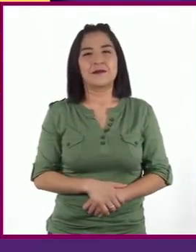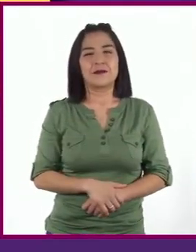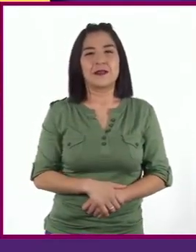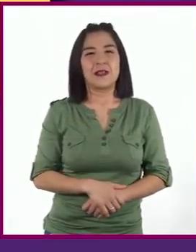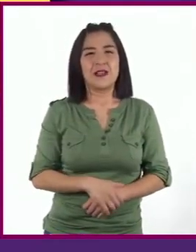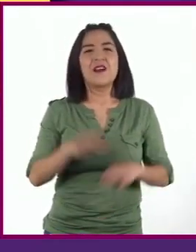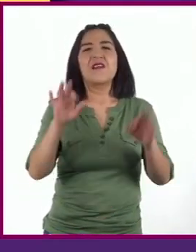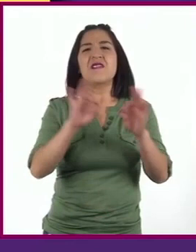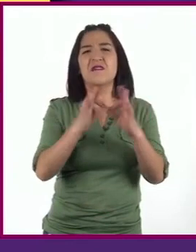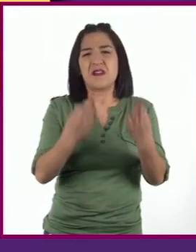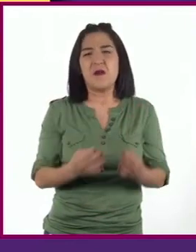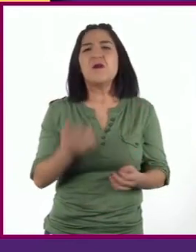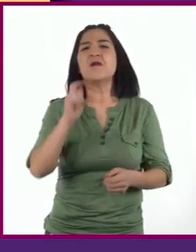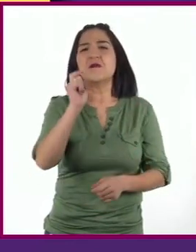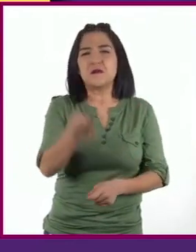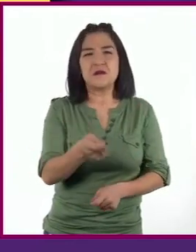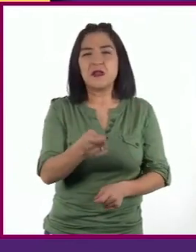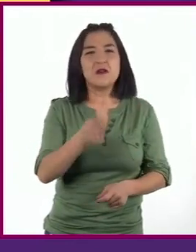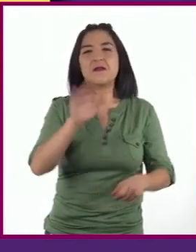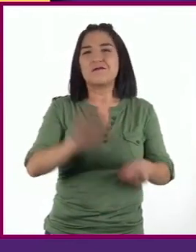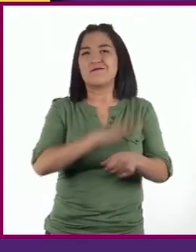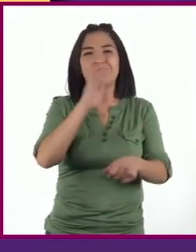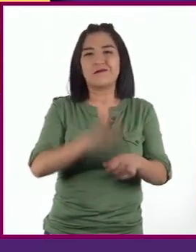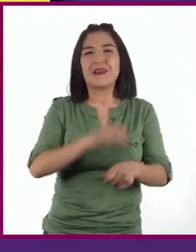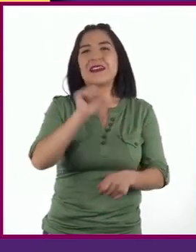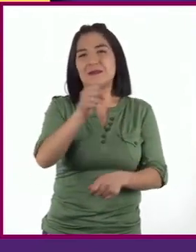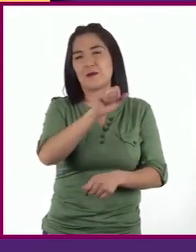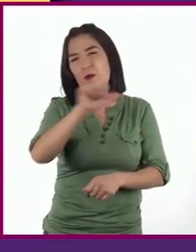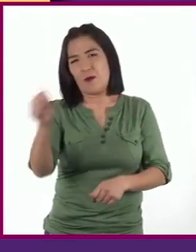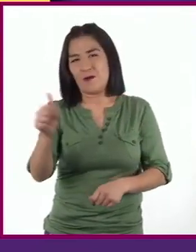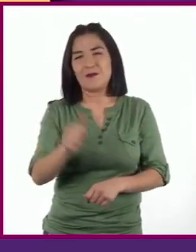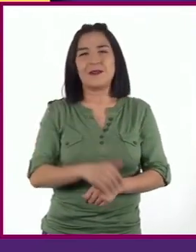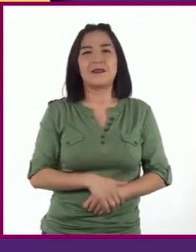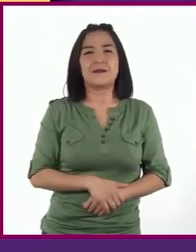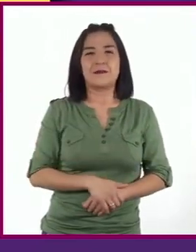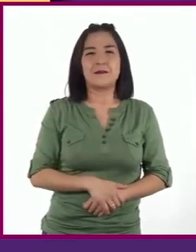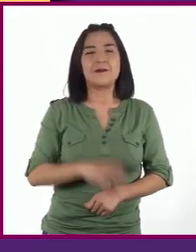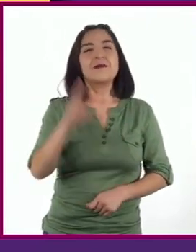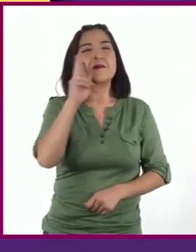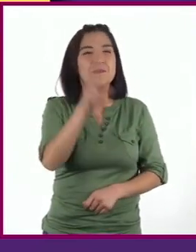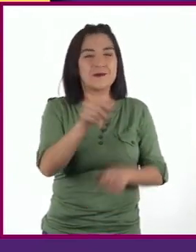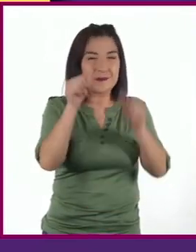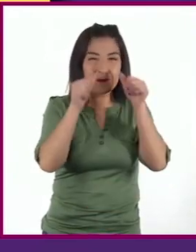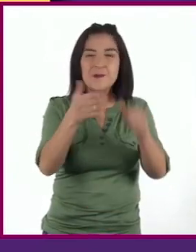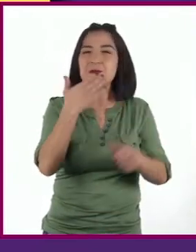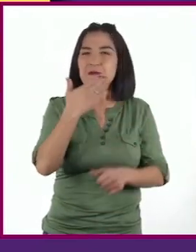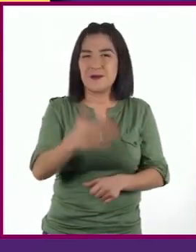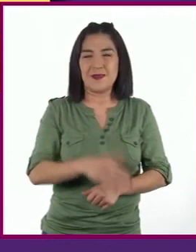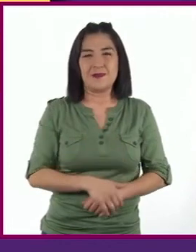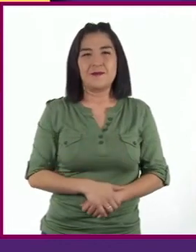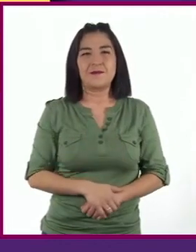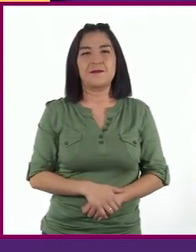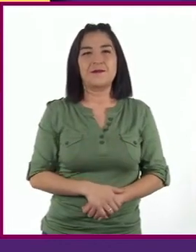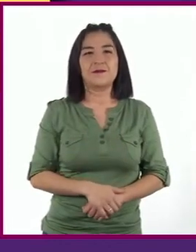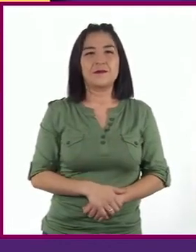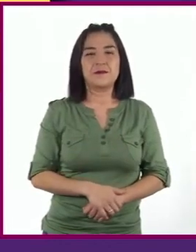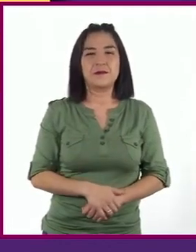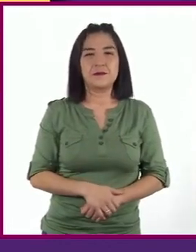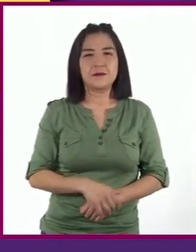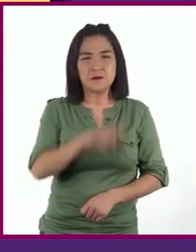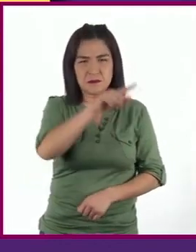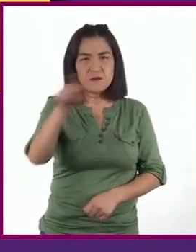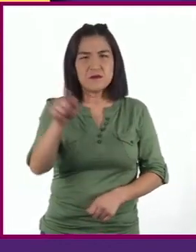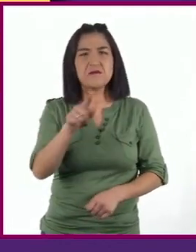¿Qué figura no corresponde con las demás? Observen detenidamente. ¿Podrían